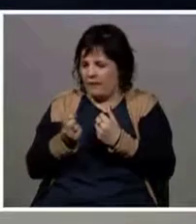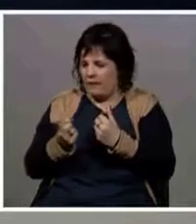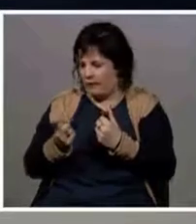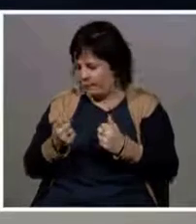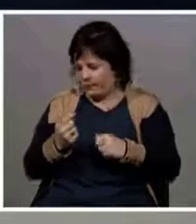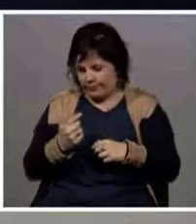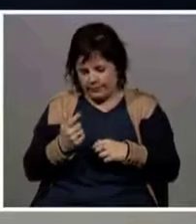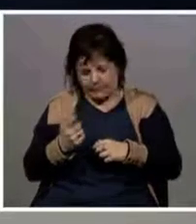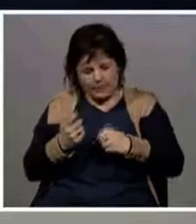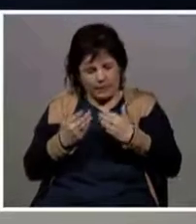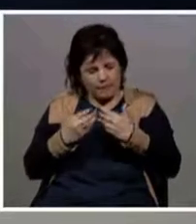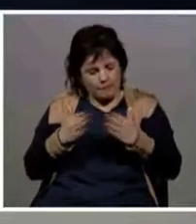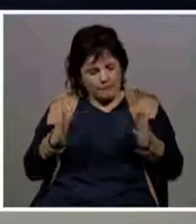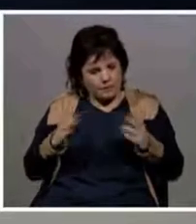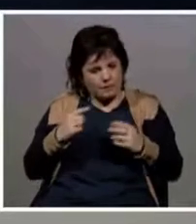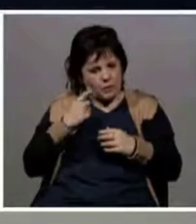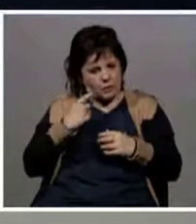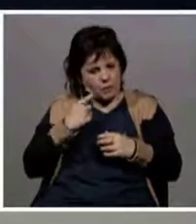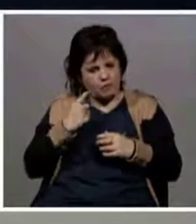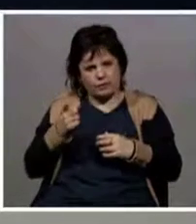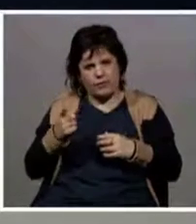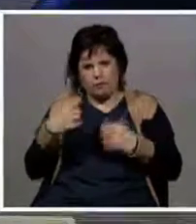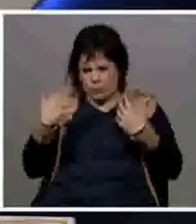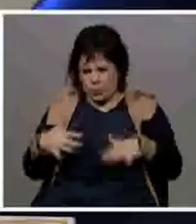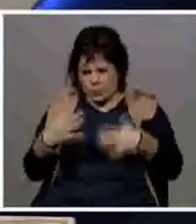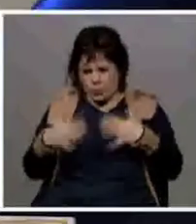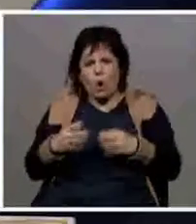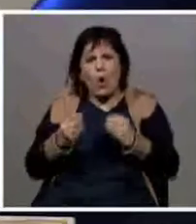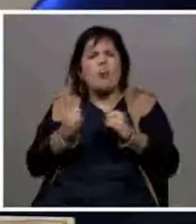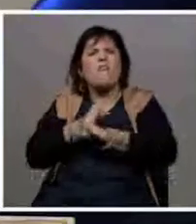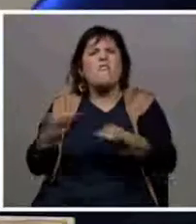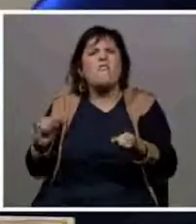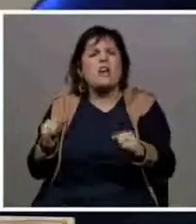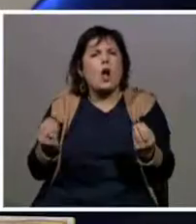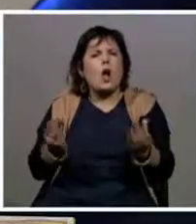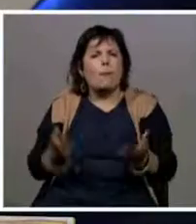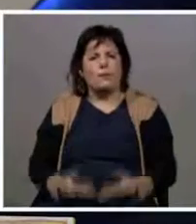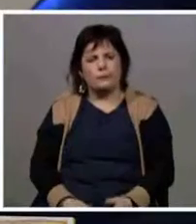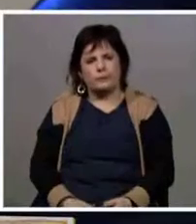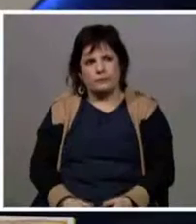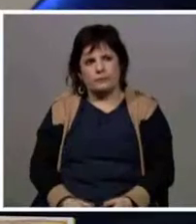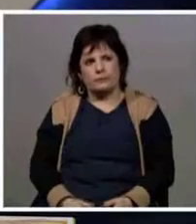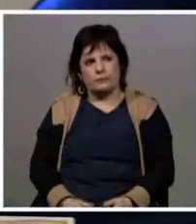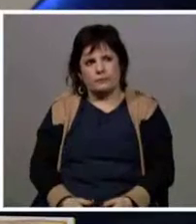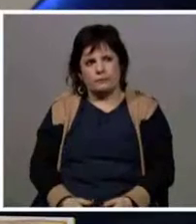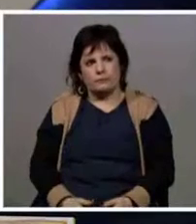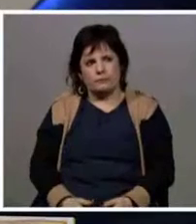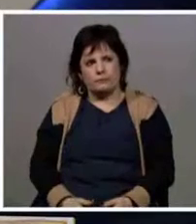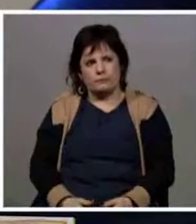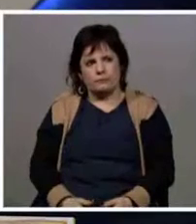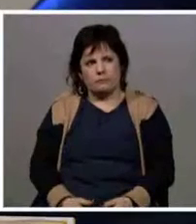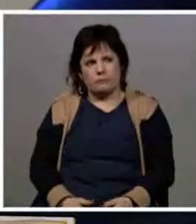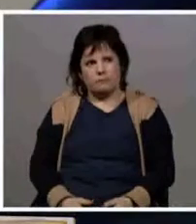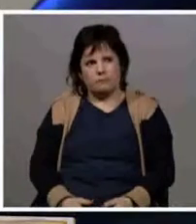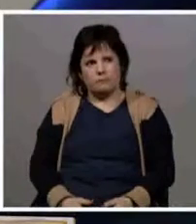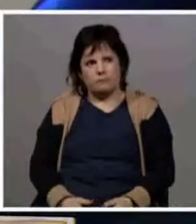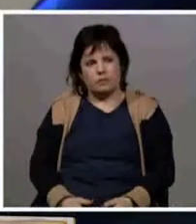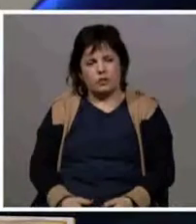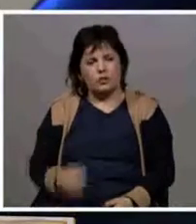números que empiezan a como dijiste vos incomodaría preocupar a quien uruguay en qué momento yo creo que es que